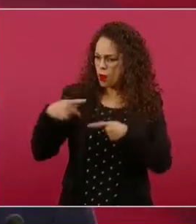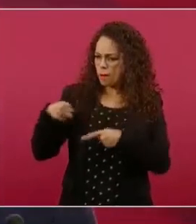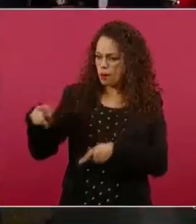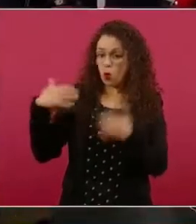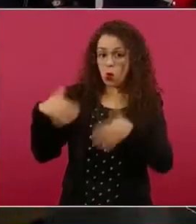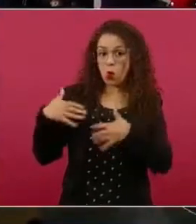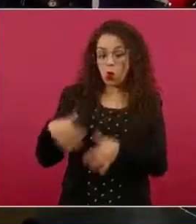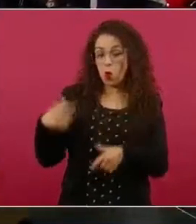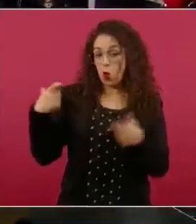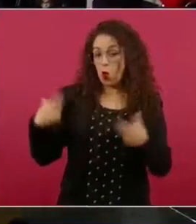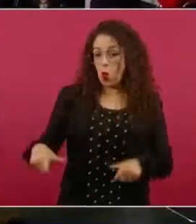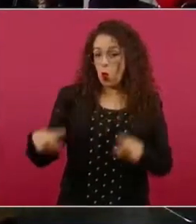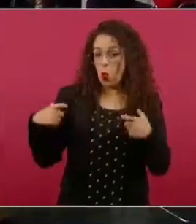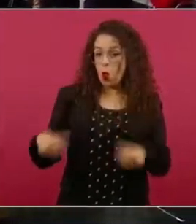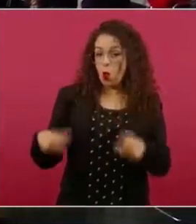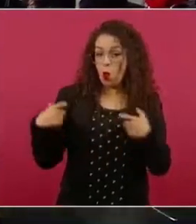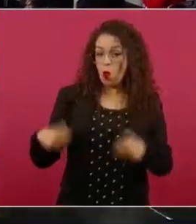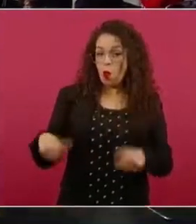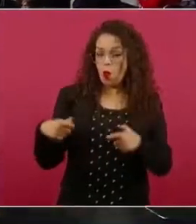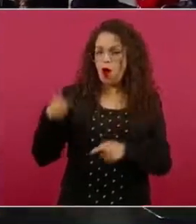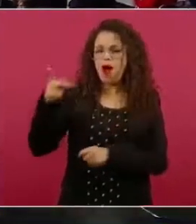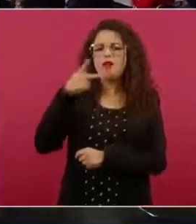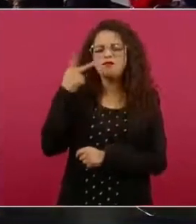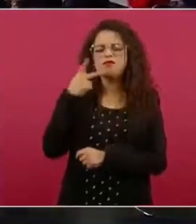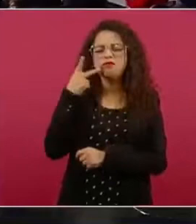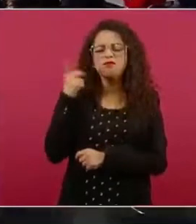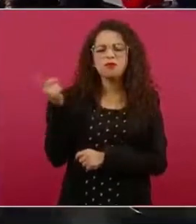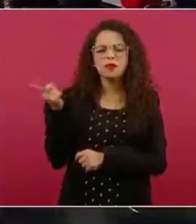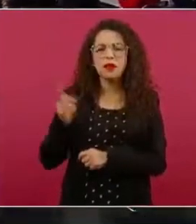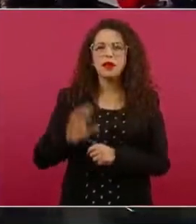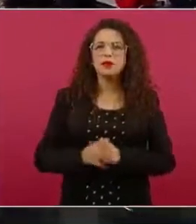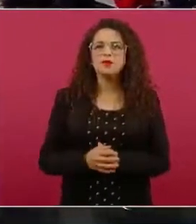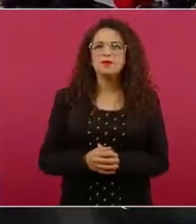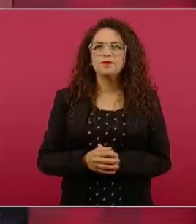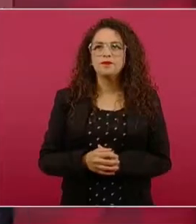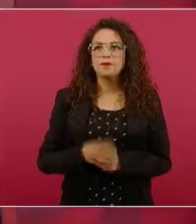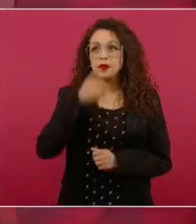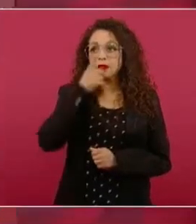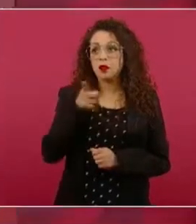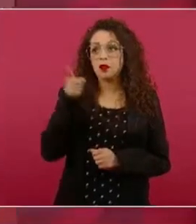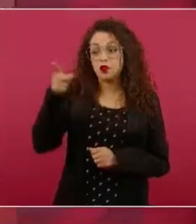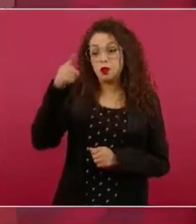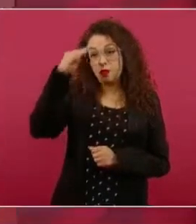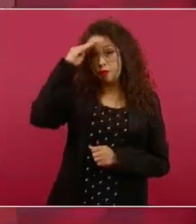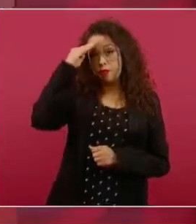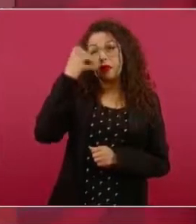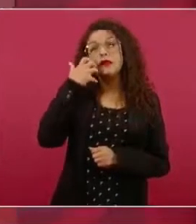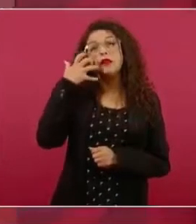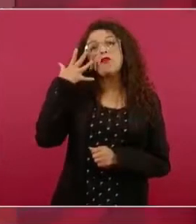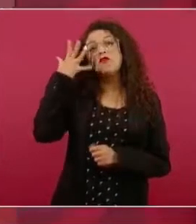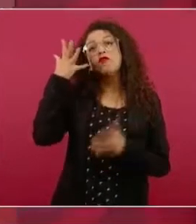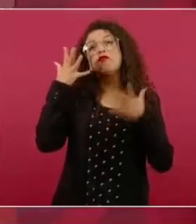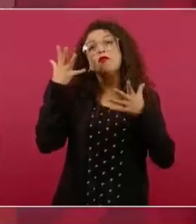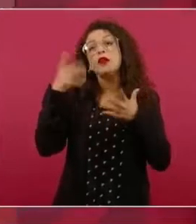que dijo algo así como: si aspiras a un Ferrari,